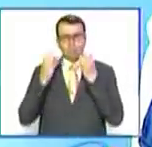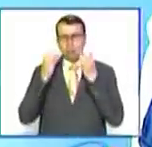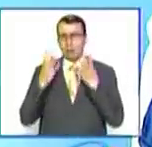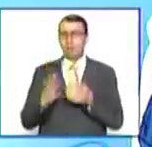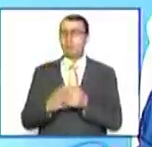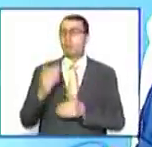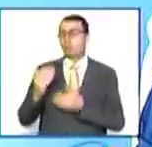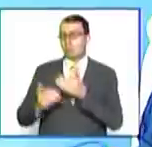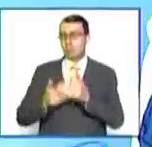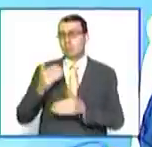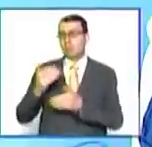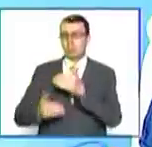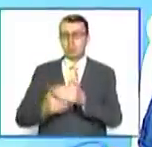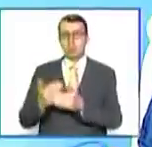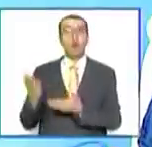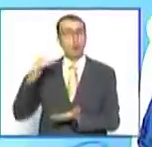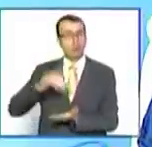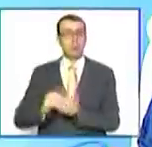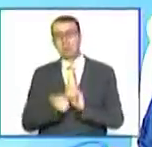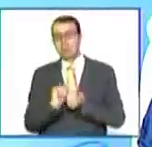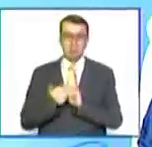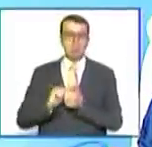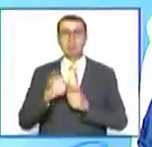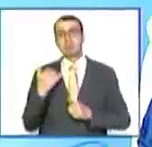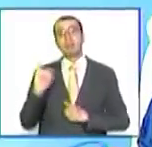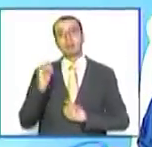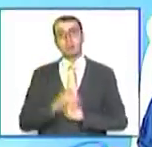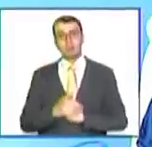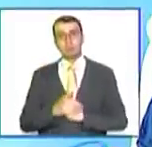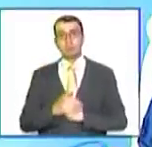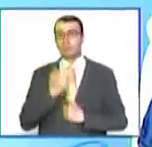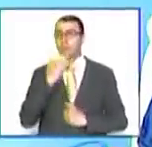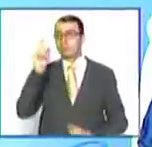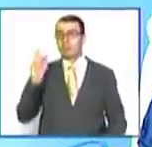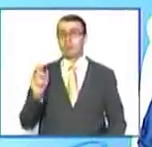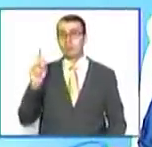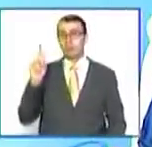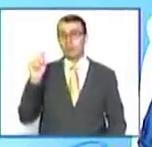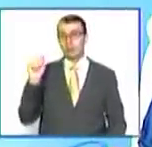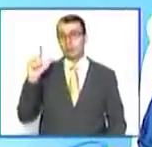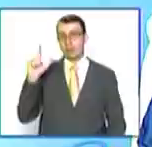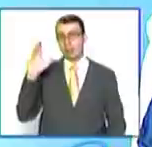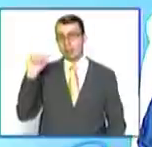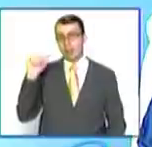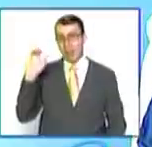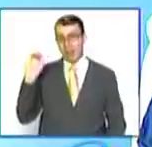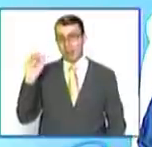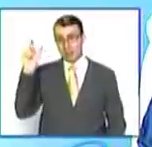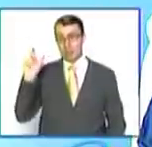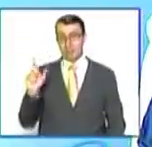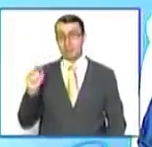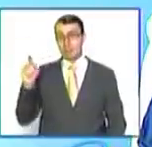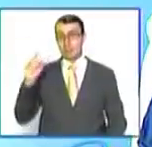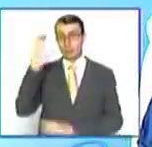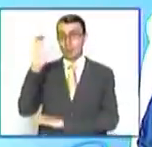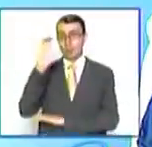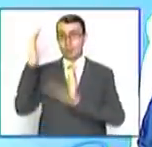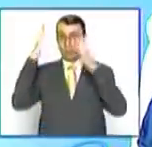de recuperación, y uno ya está en deporte, que es Falcao, está en su tratamiento, y el otro, el tenista